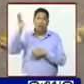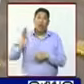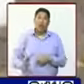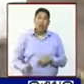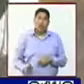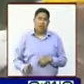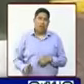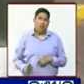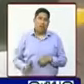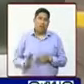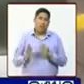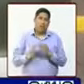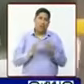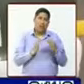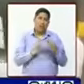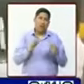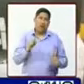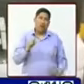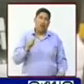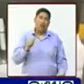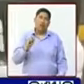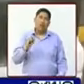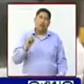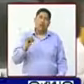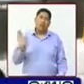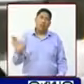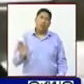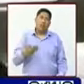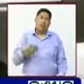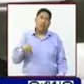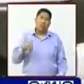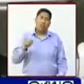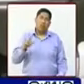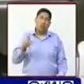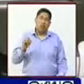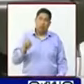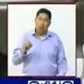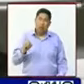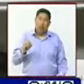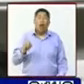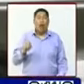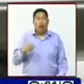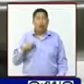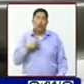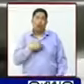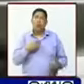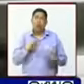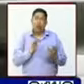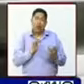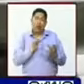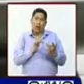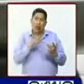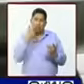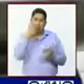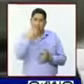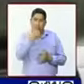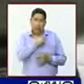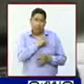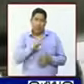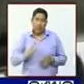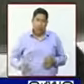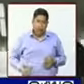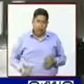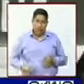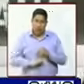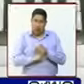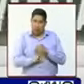sobre esta situación. ¿Qué va a pasar con estas dos adolescentes? En este momento ya hemos comunicado a la Defensoría para que se pongan a buen recaudo de